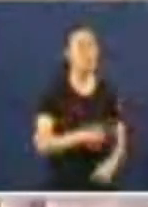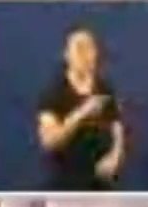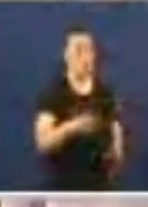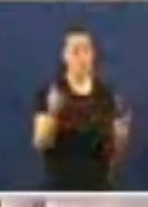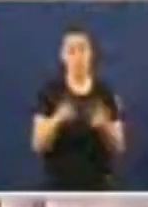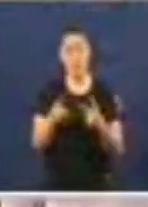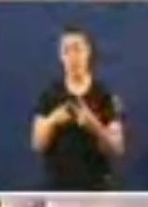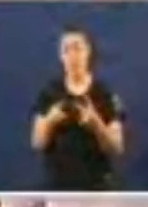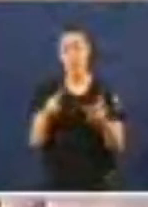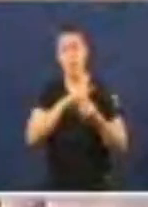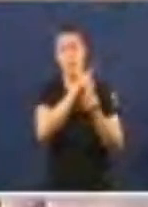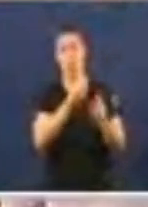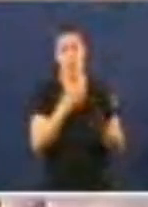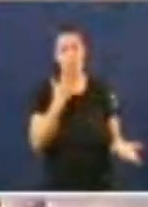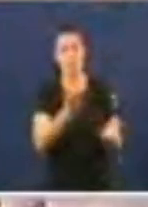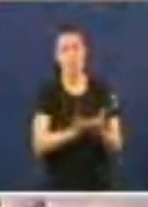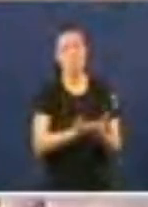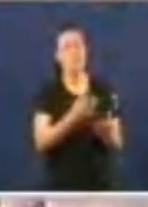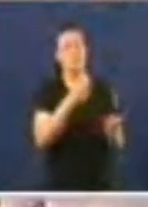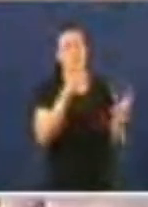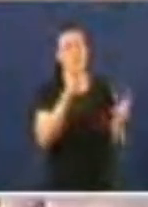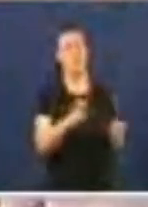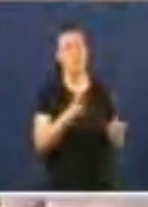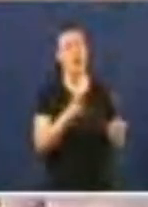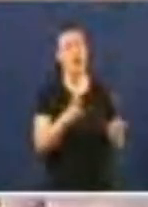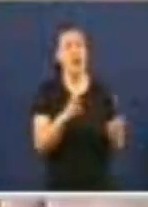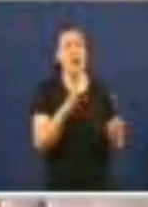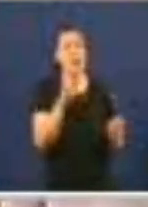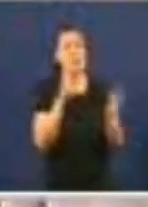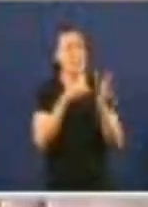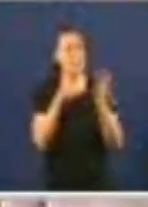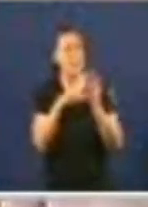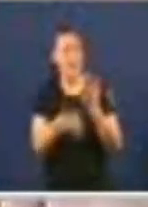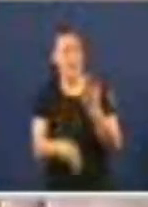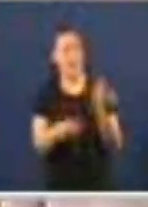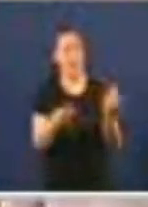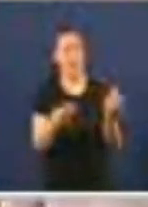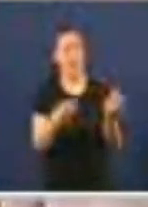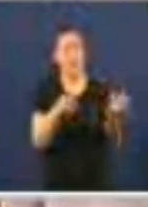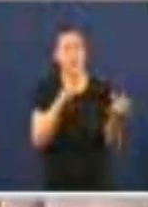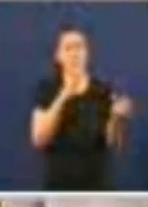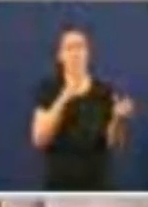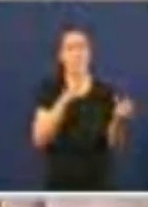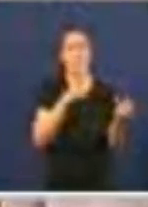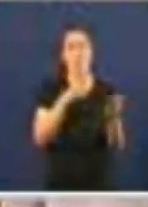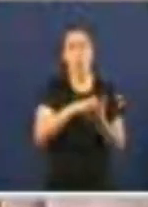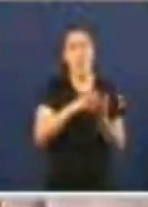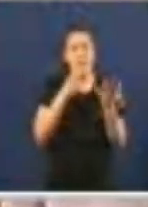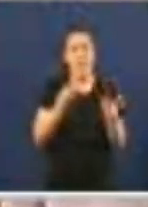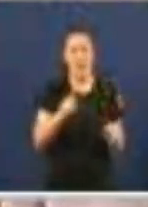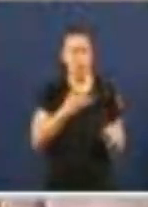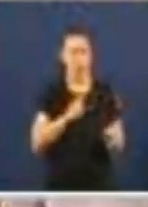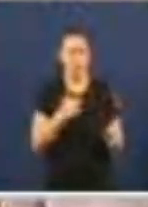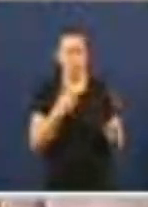lugar, teño outra proposta que facerlle en aras da transparencia e que non haxa ningún xénero de dúbidas a